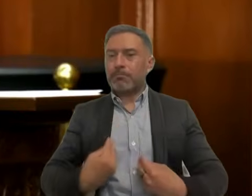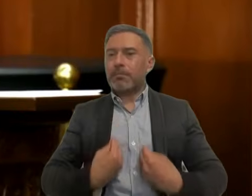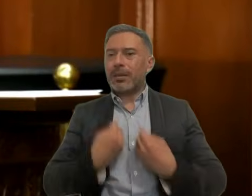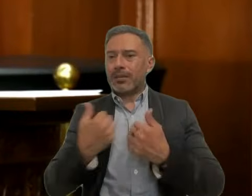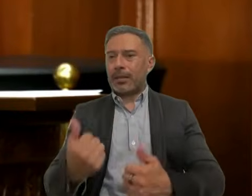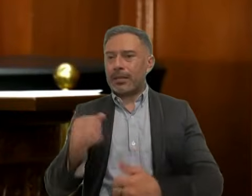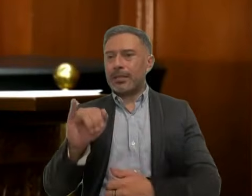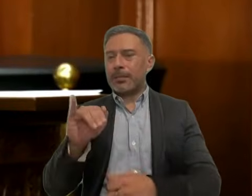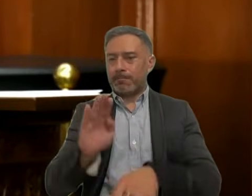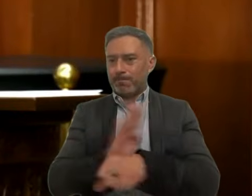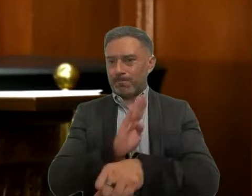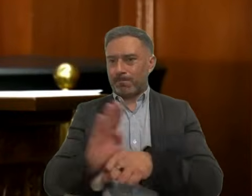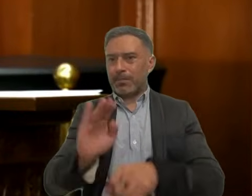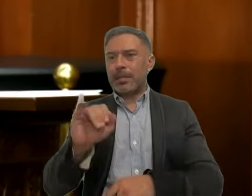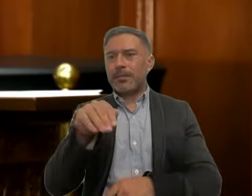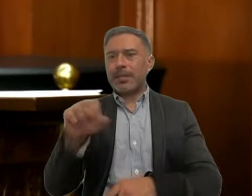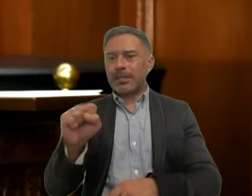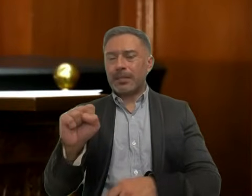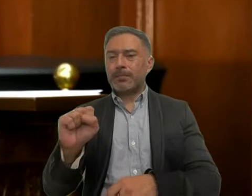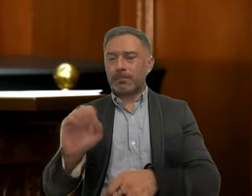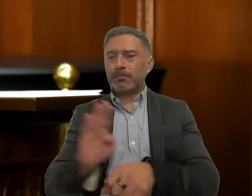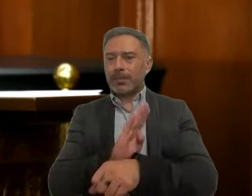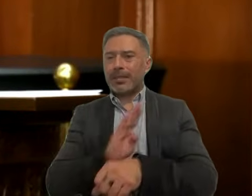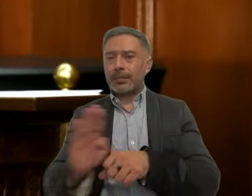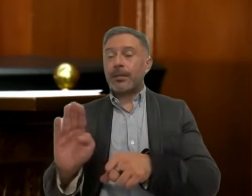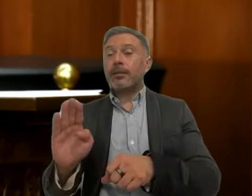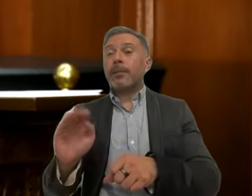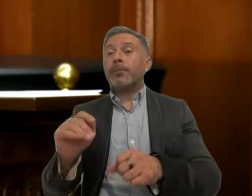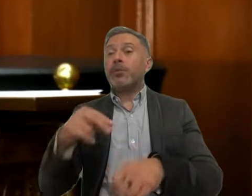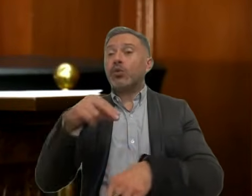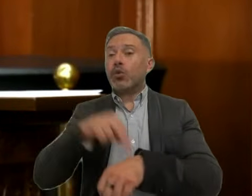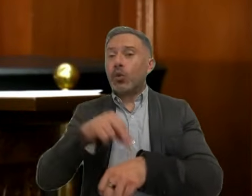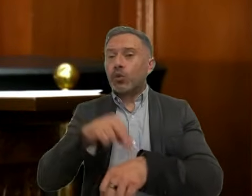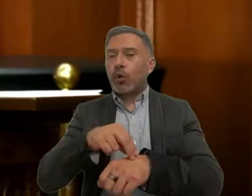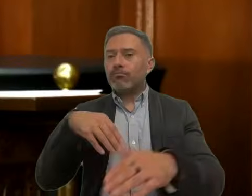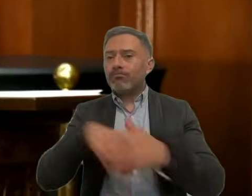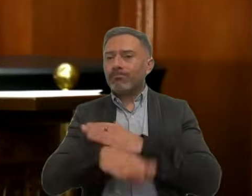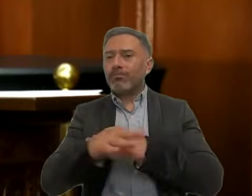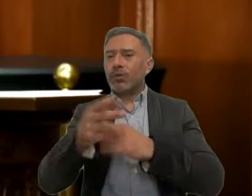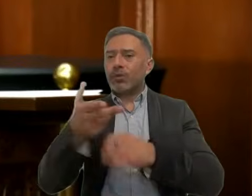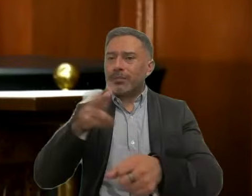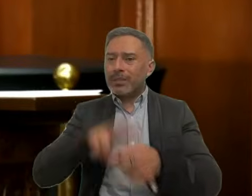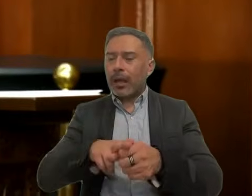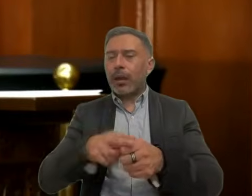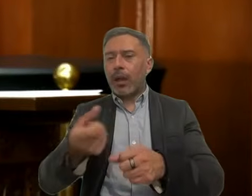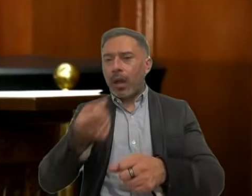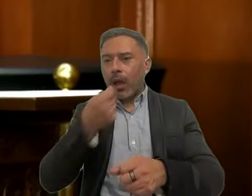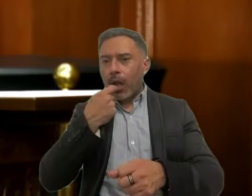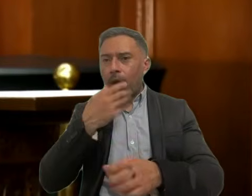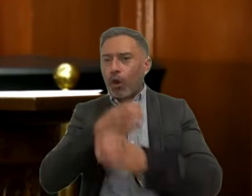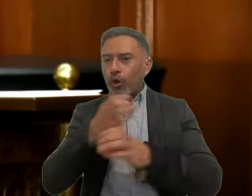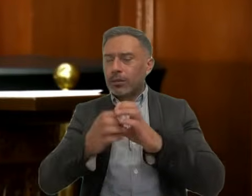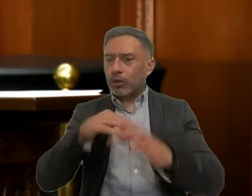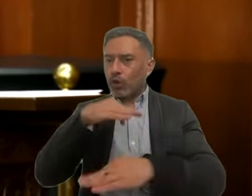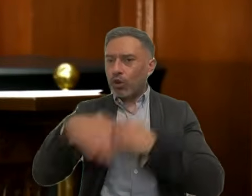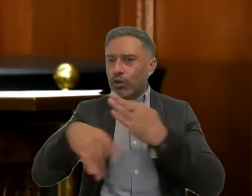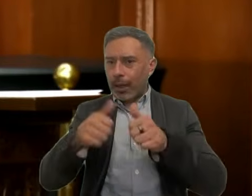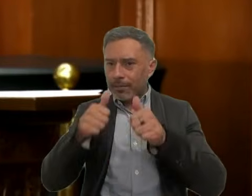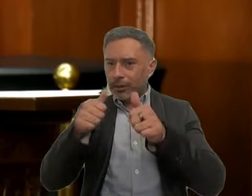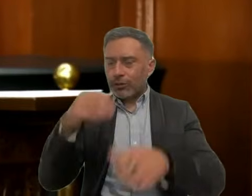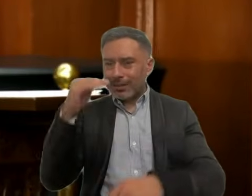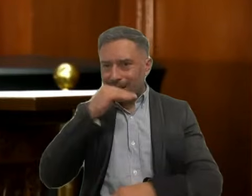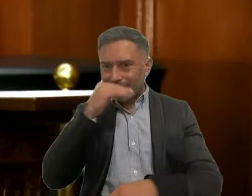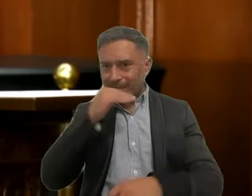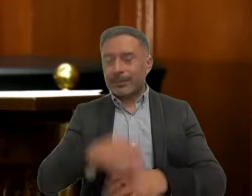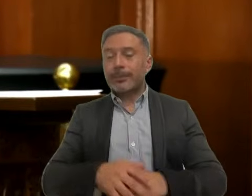Bienestar, para la atención integral gratuita, médica y hospitalaria, con medicamentos y demás insumos